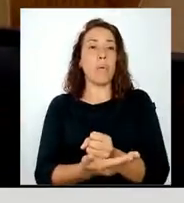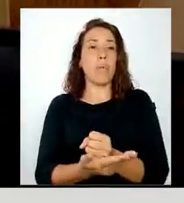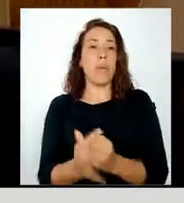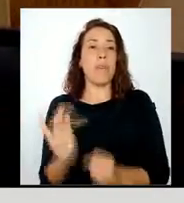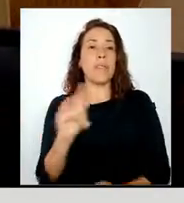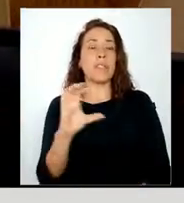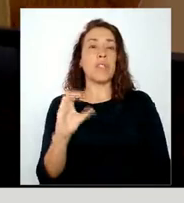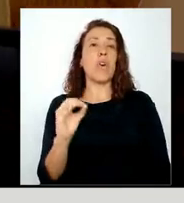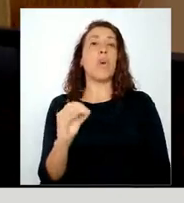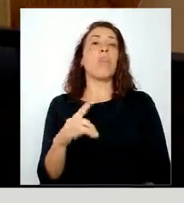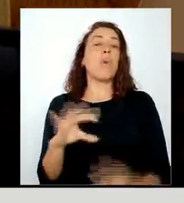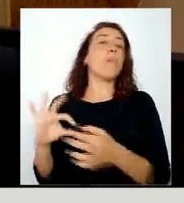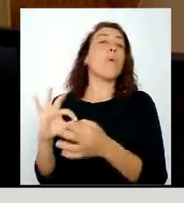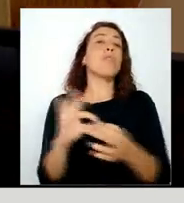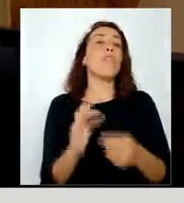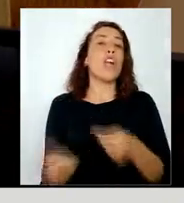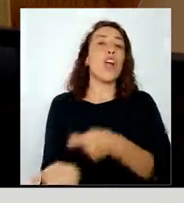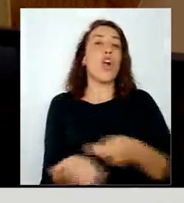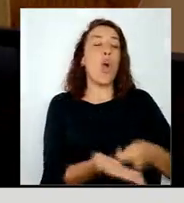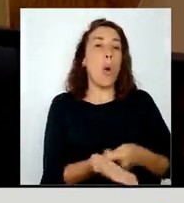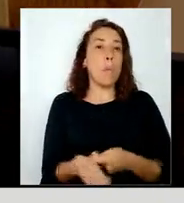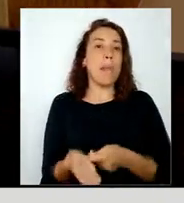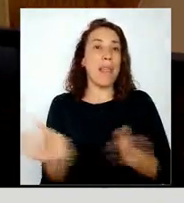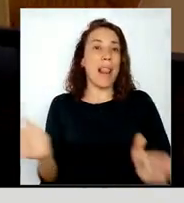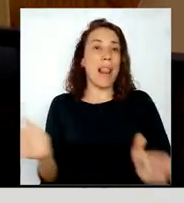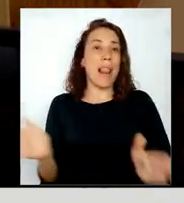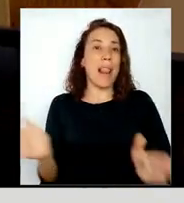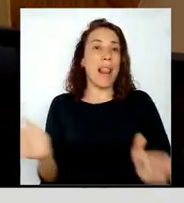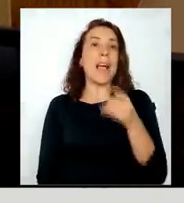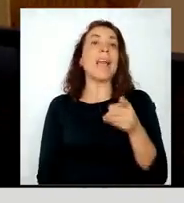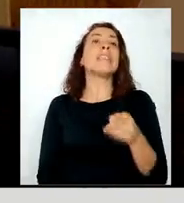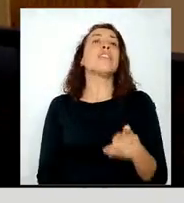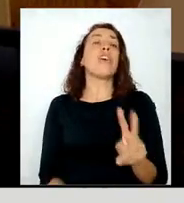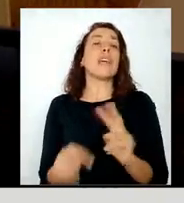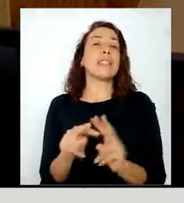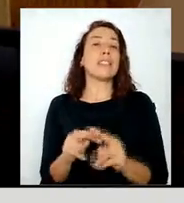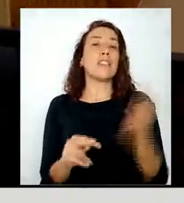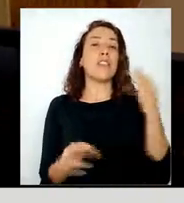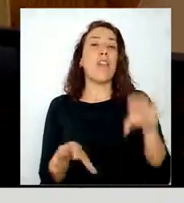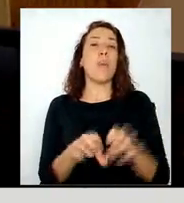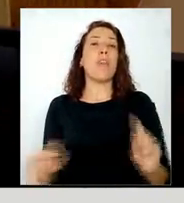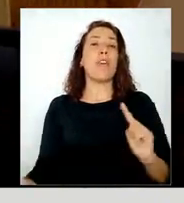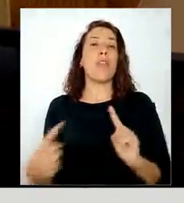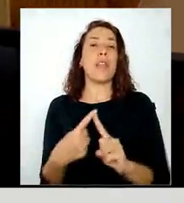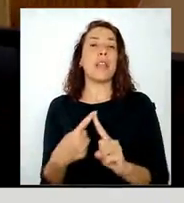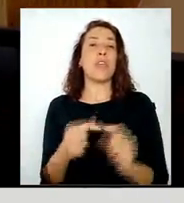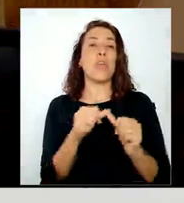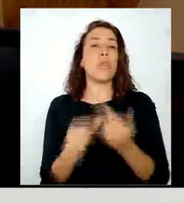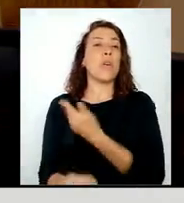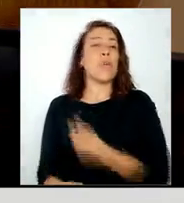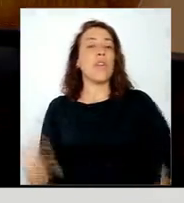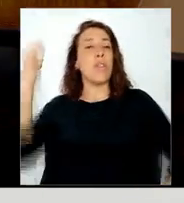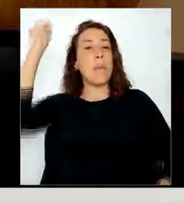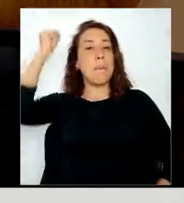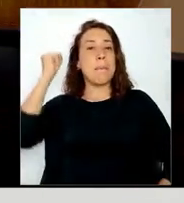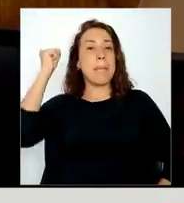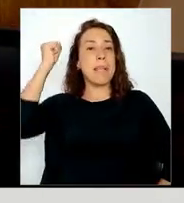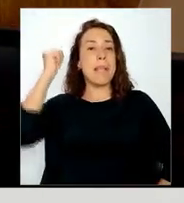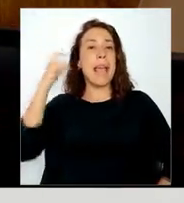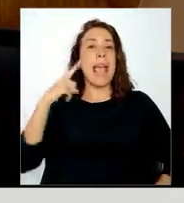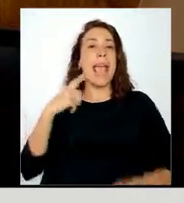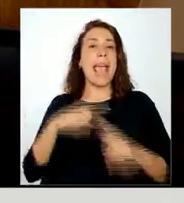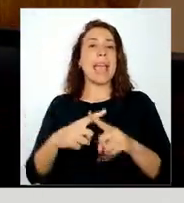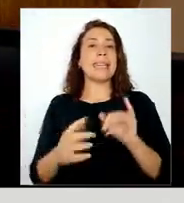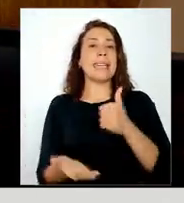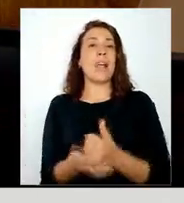esta adquisición Ese fue el proceso de trato directo durante el gobierno de Sebastián Piñera y el exentendente de la u de Miguel